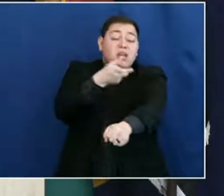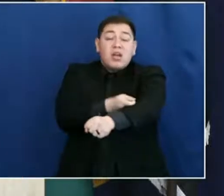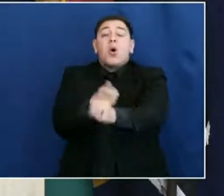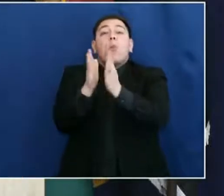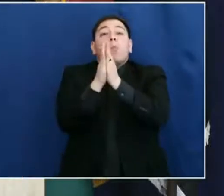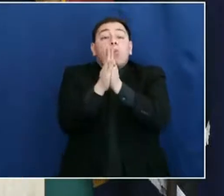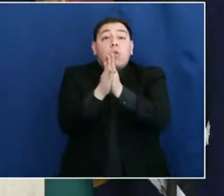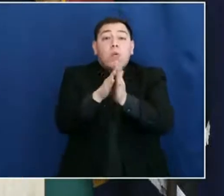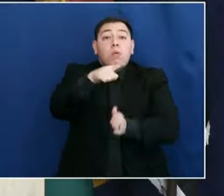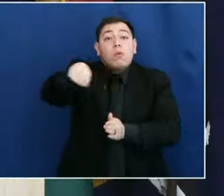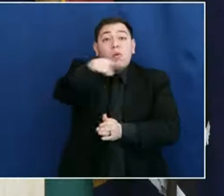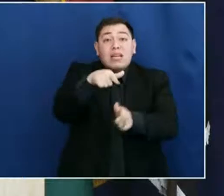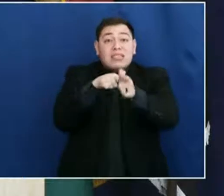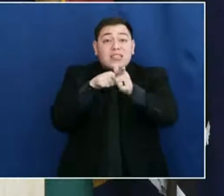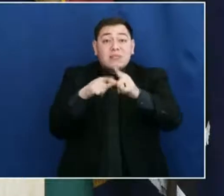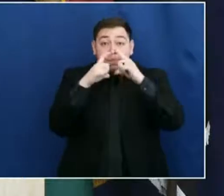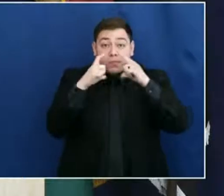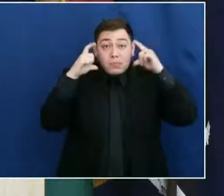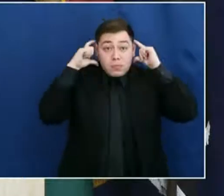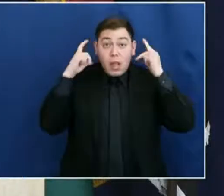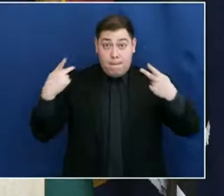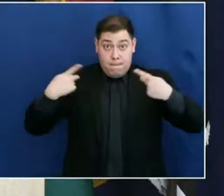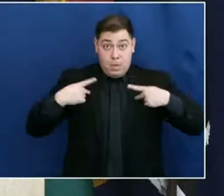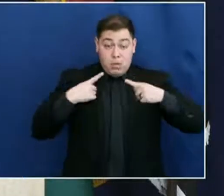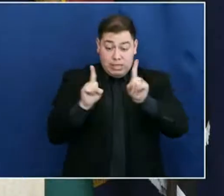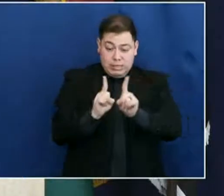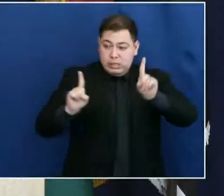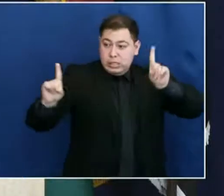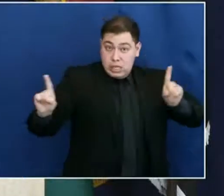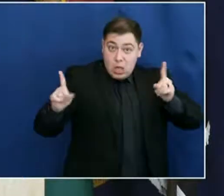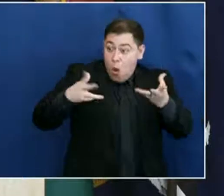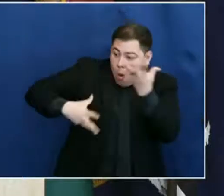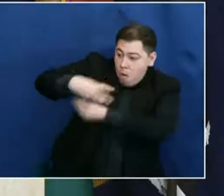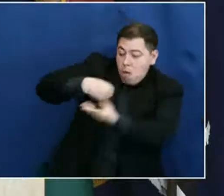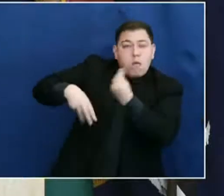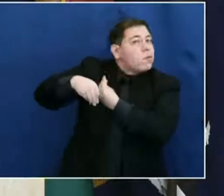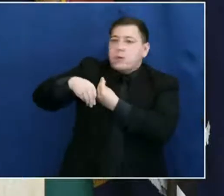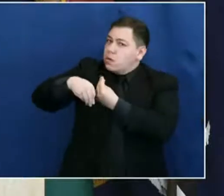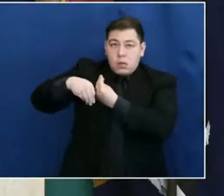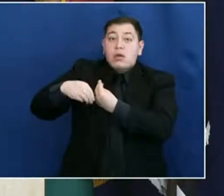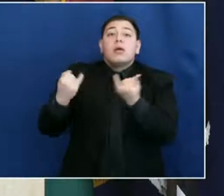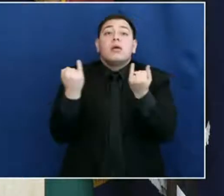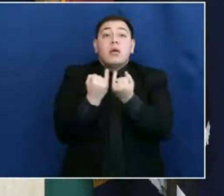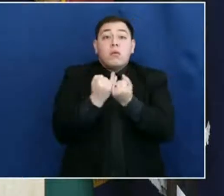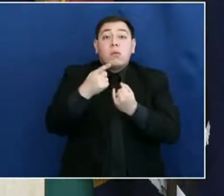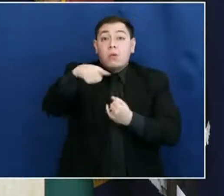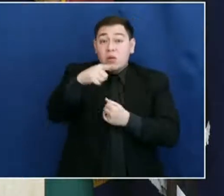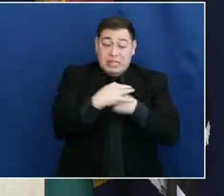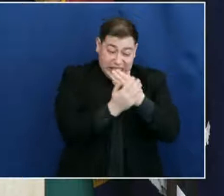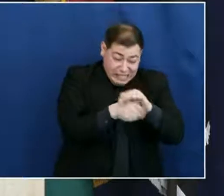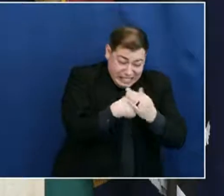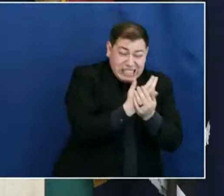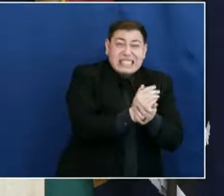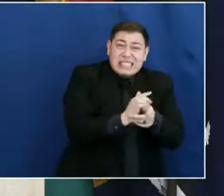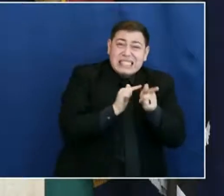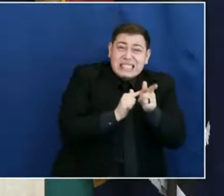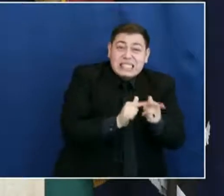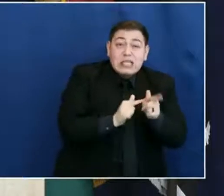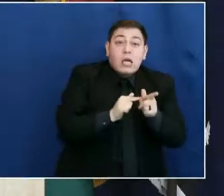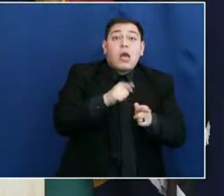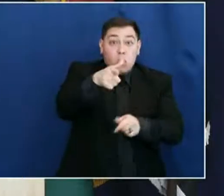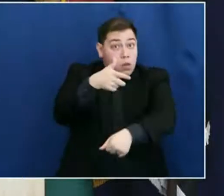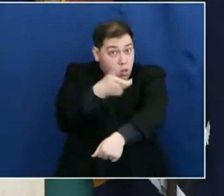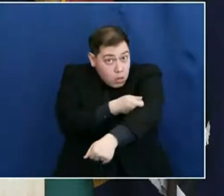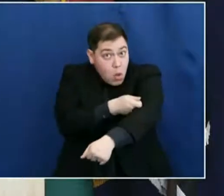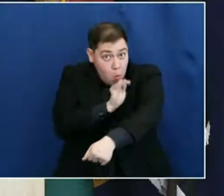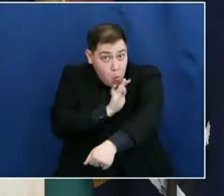mantengan distanciamiento social cuando sea posible, lavarse las manos frecuentemente y vacunarse cuando sea su turno. También